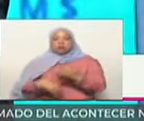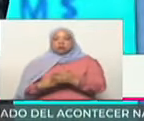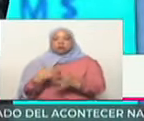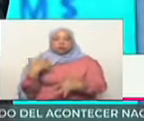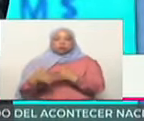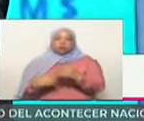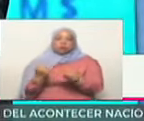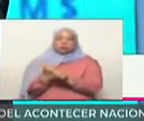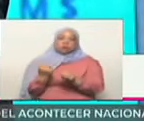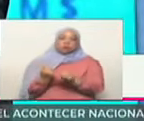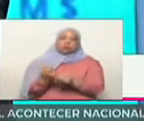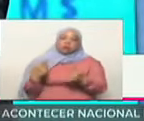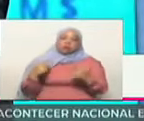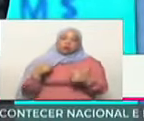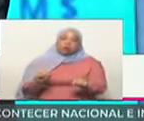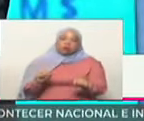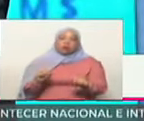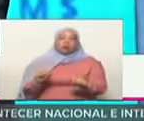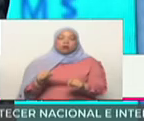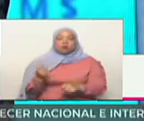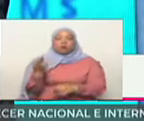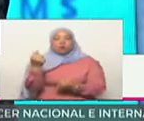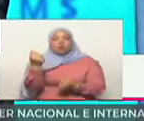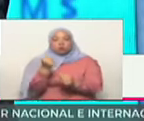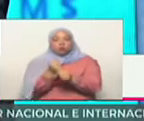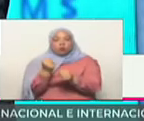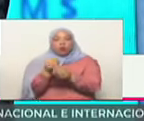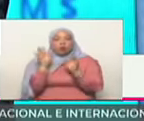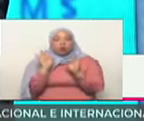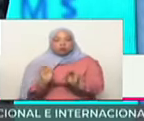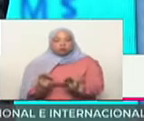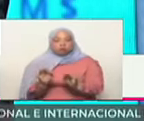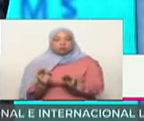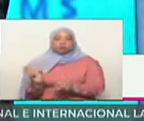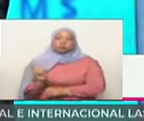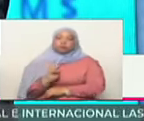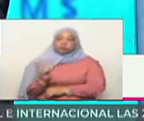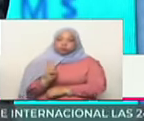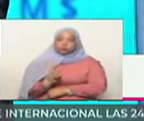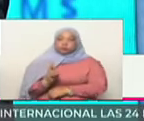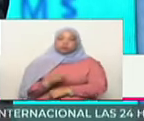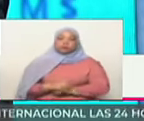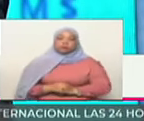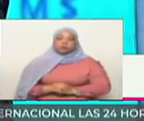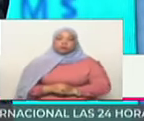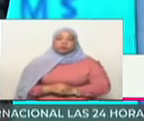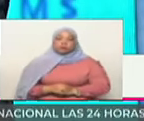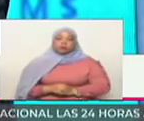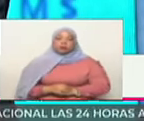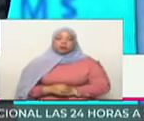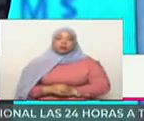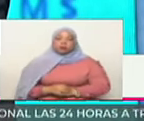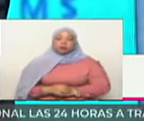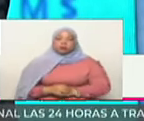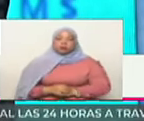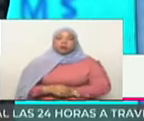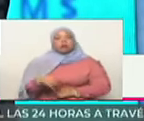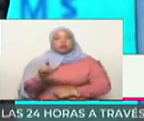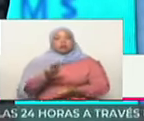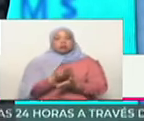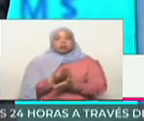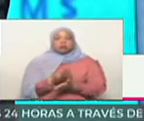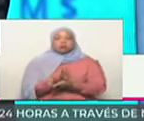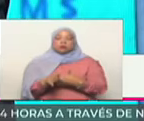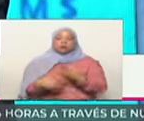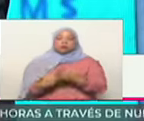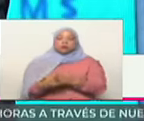de las sanciones criminales. Una economía fuerte debe ser la base de la estabilidad